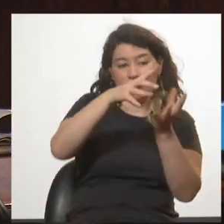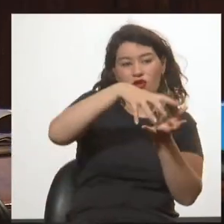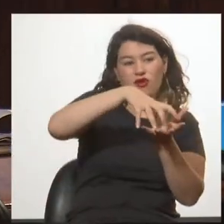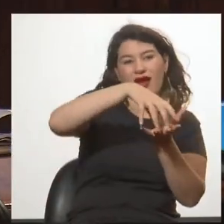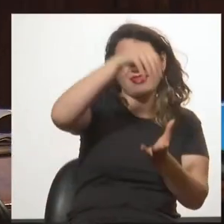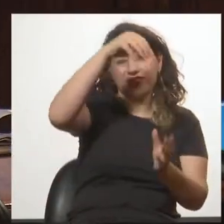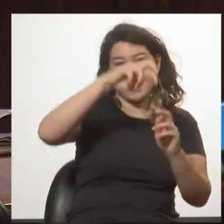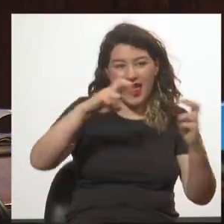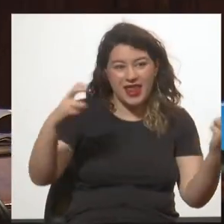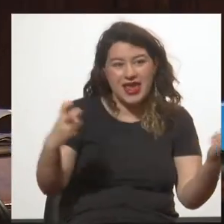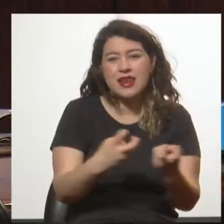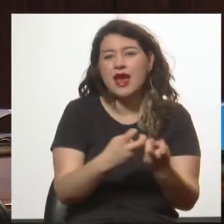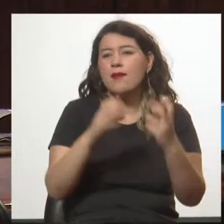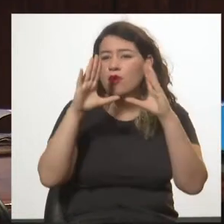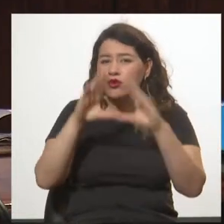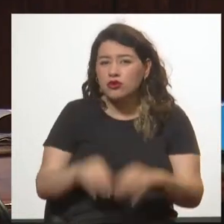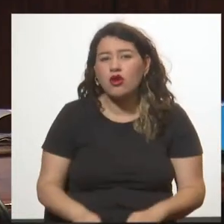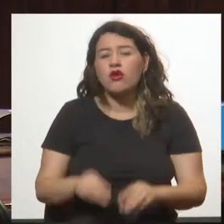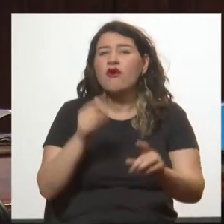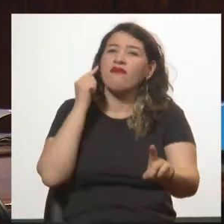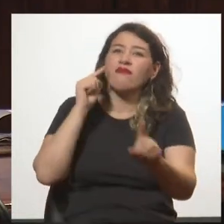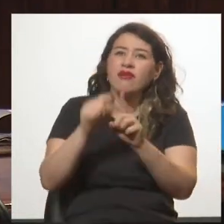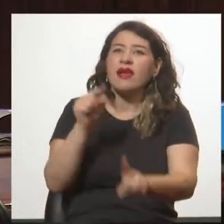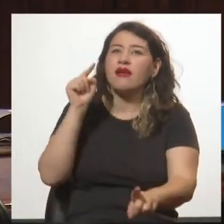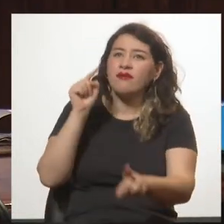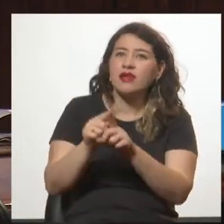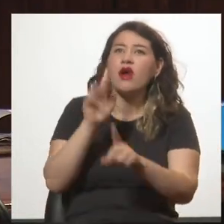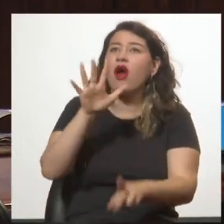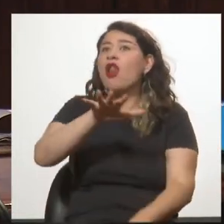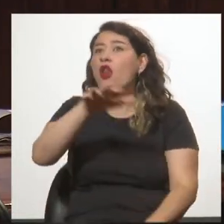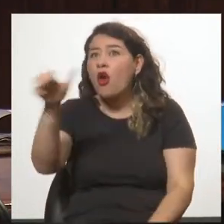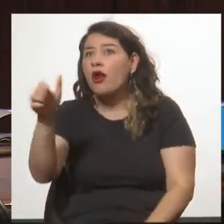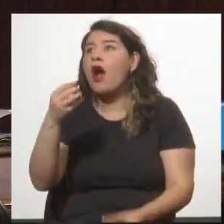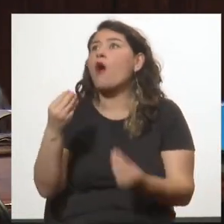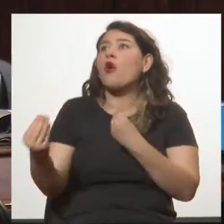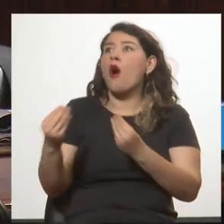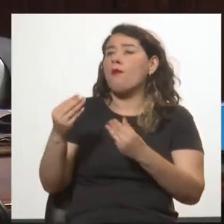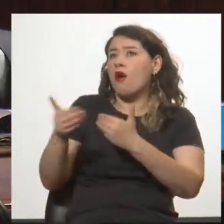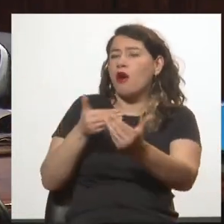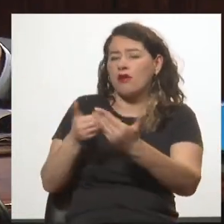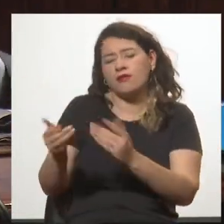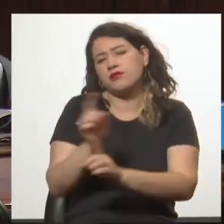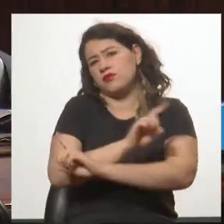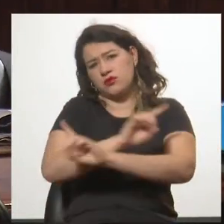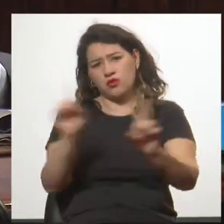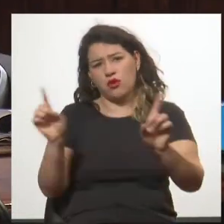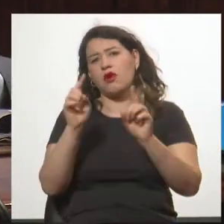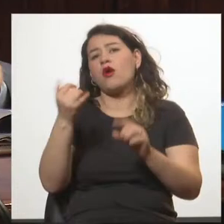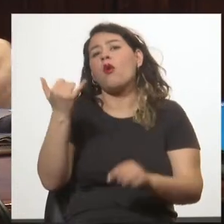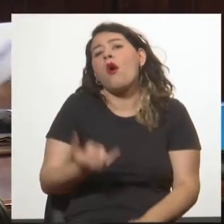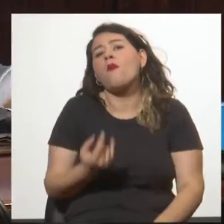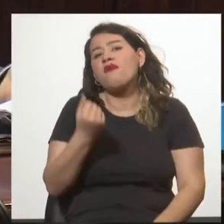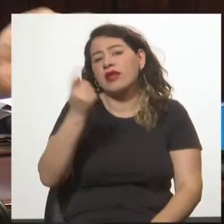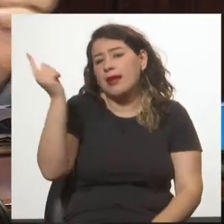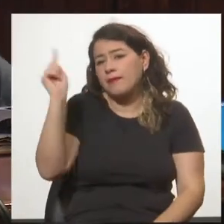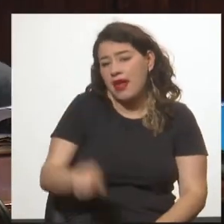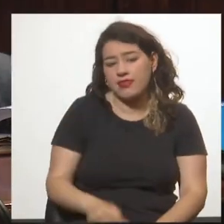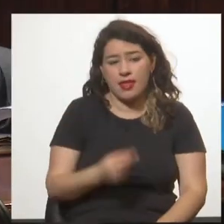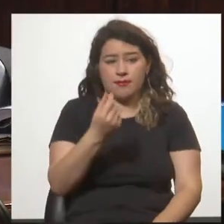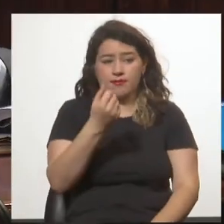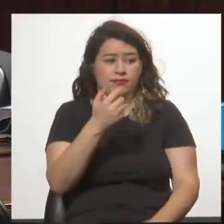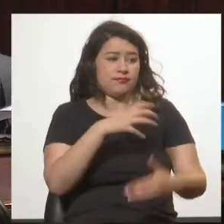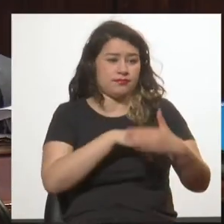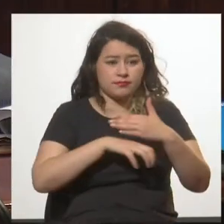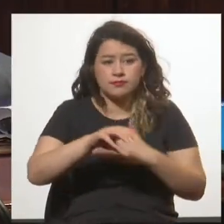vale todo y el fin no justifica los medios se hizo con fondos públicos y queremos saber hoy